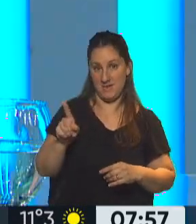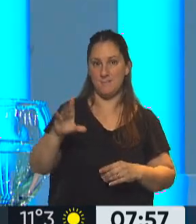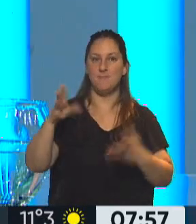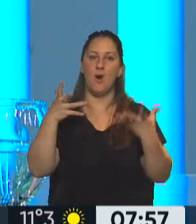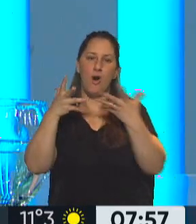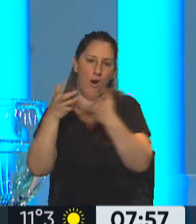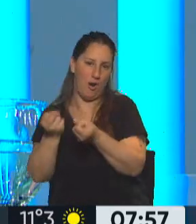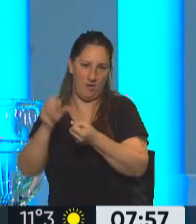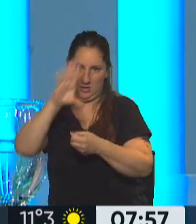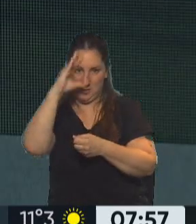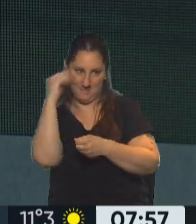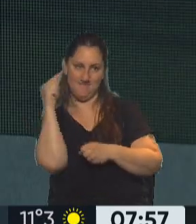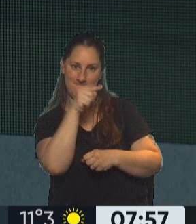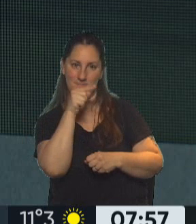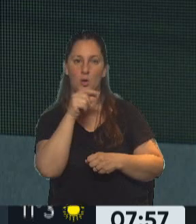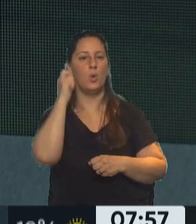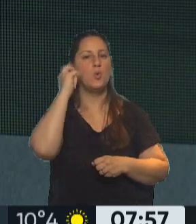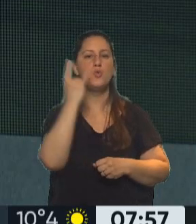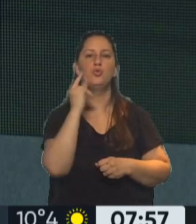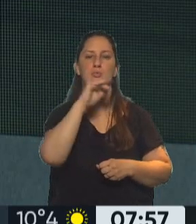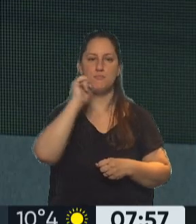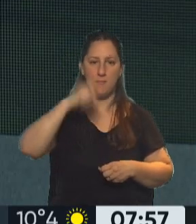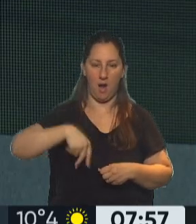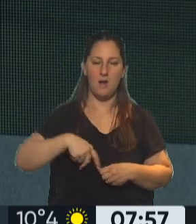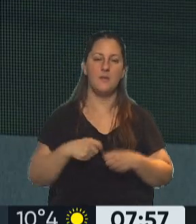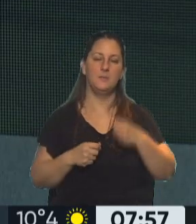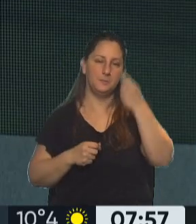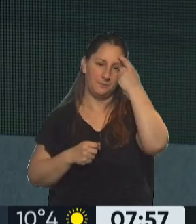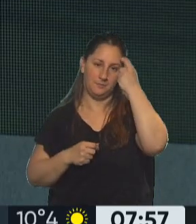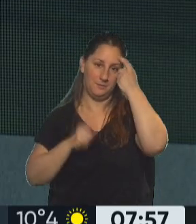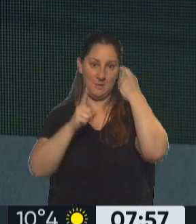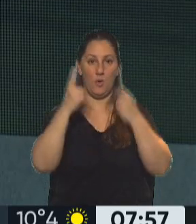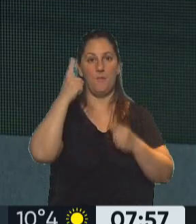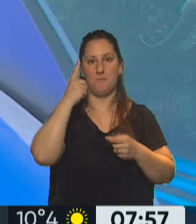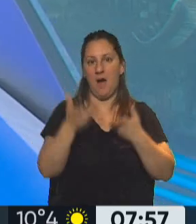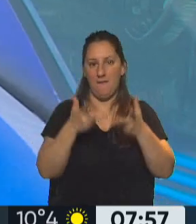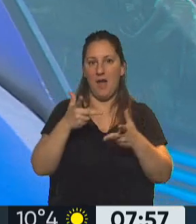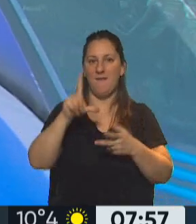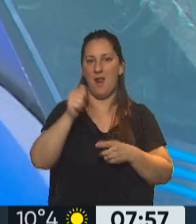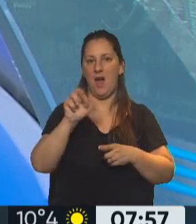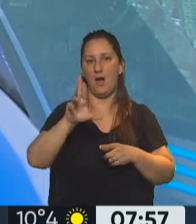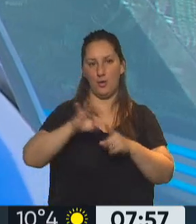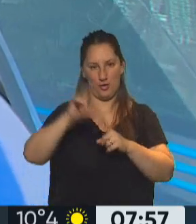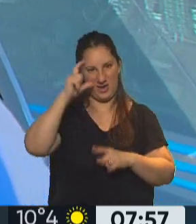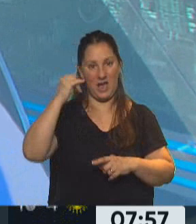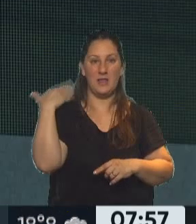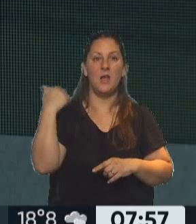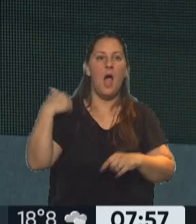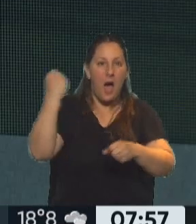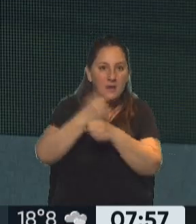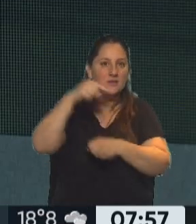cristianismo apuntaban a Martín de la voz del cuervo La Roca Entonces se sostiene en el tiempo